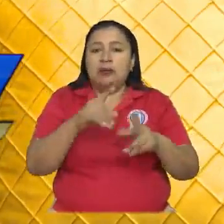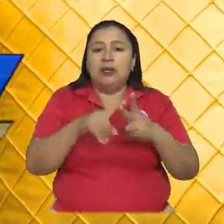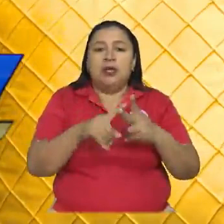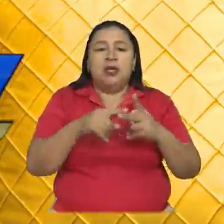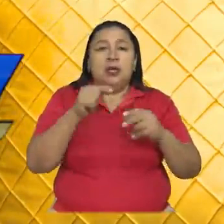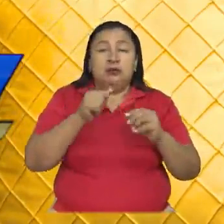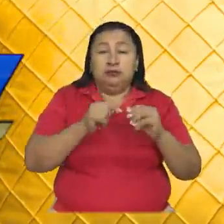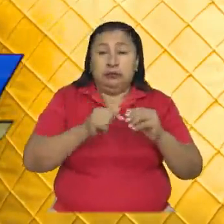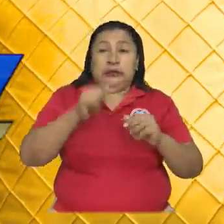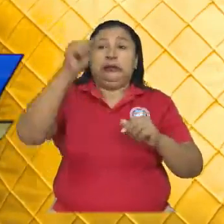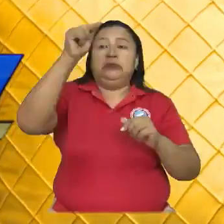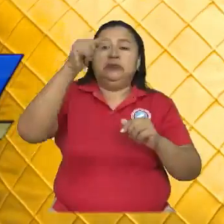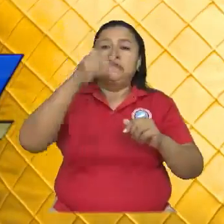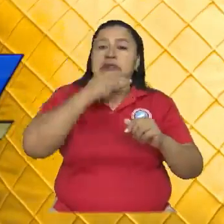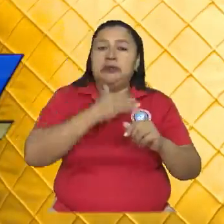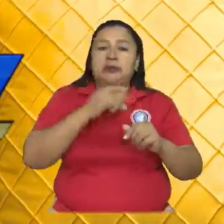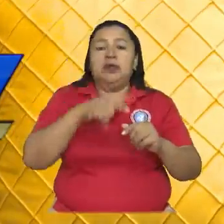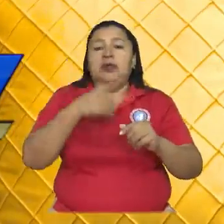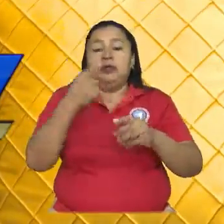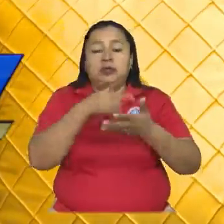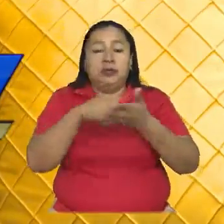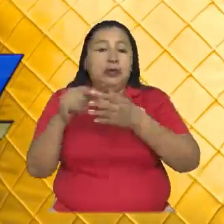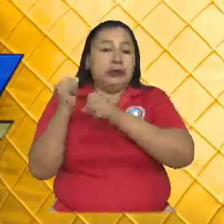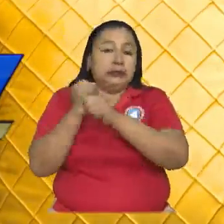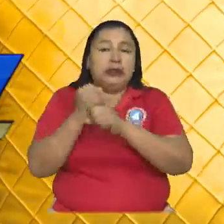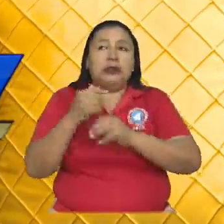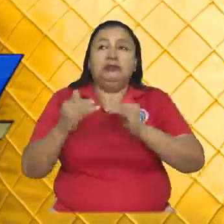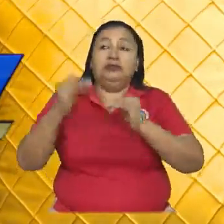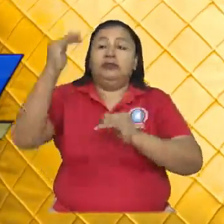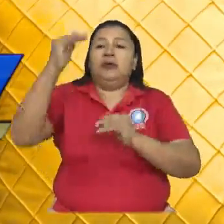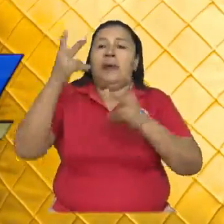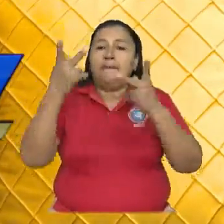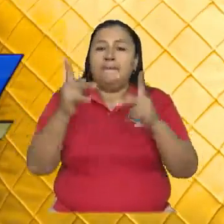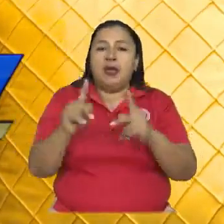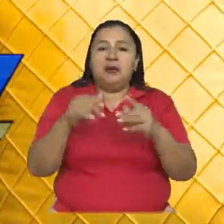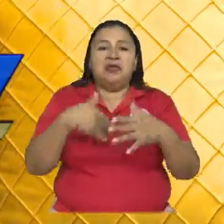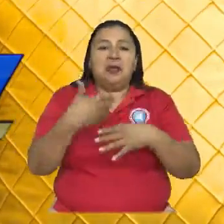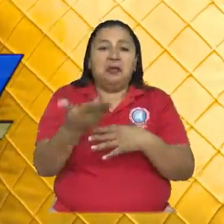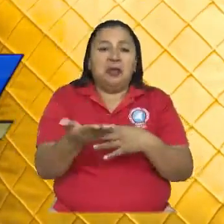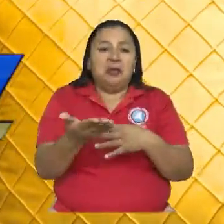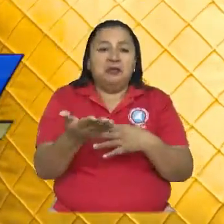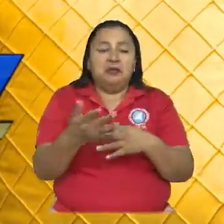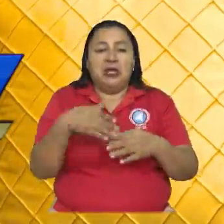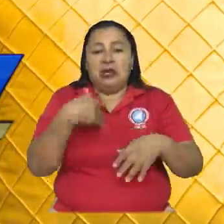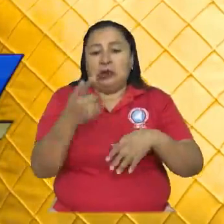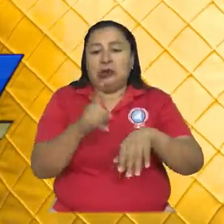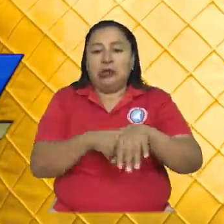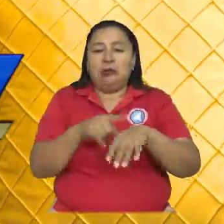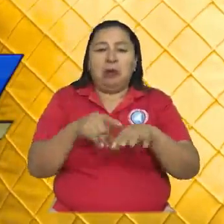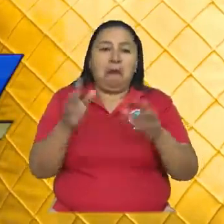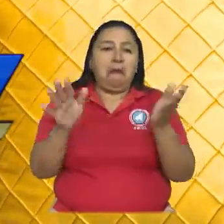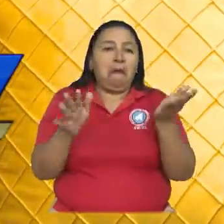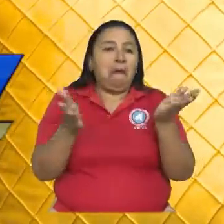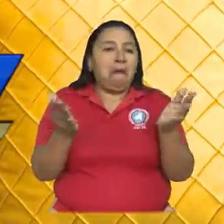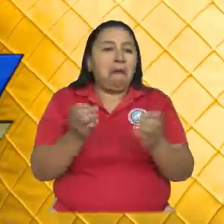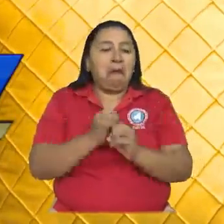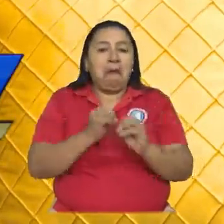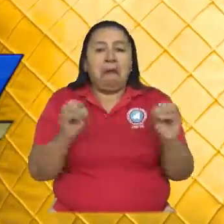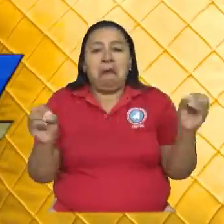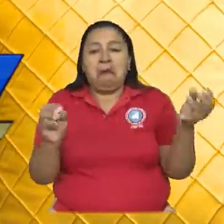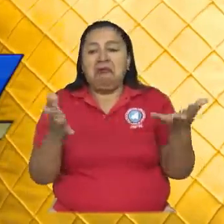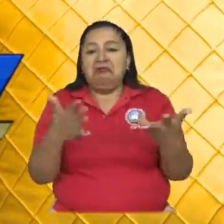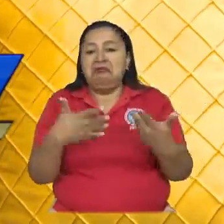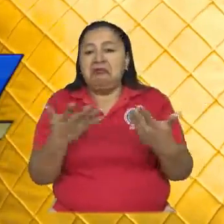pico, la Semana Santa es otro pico, pero durante otros periodos, ¿verdad? Normalmente es el